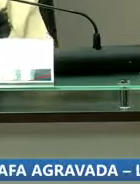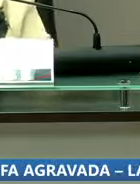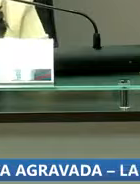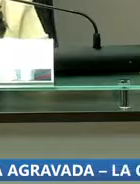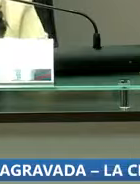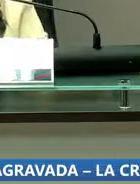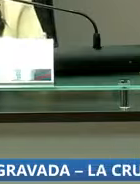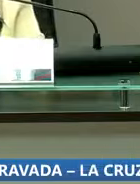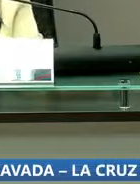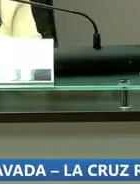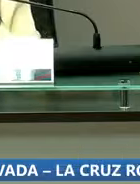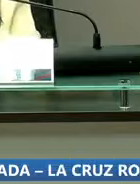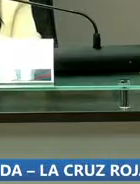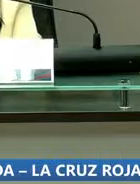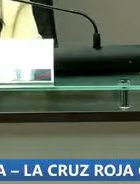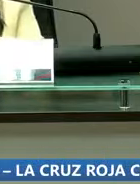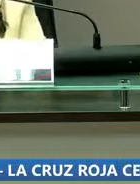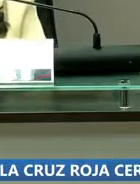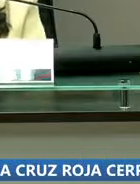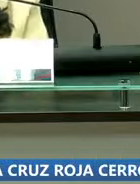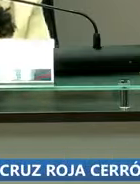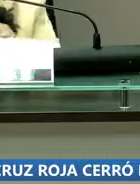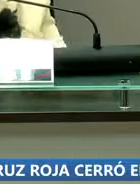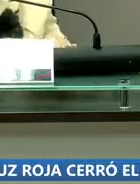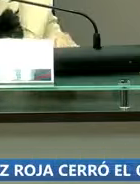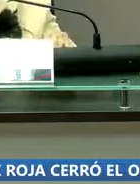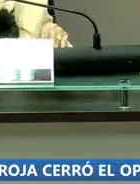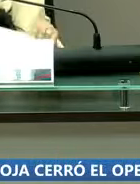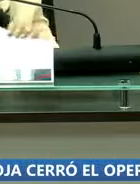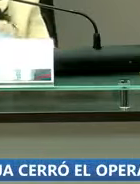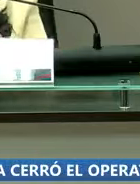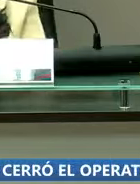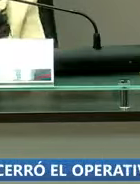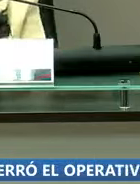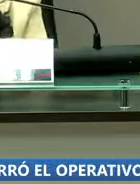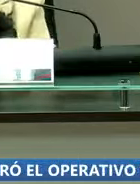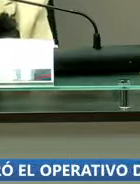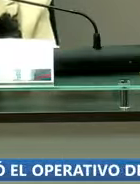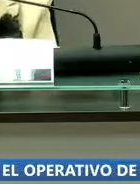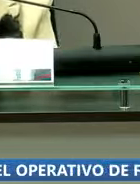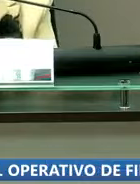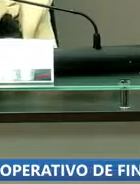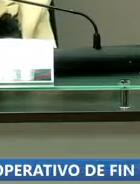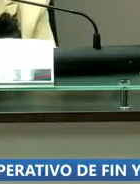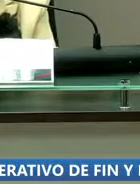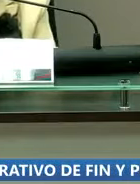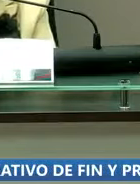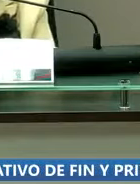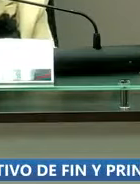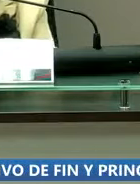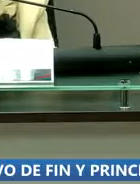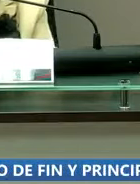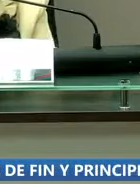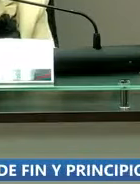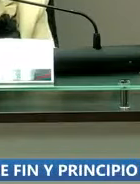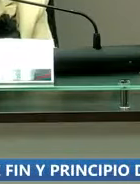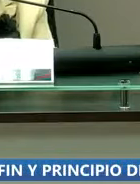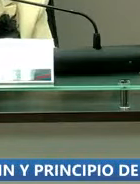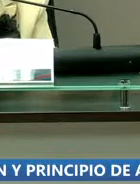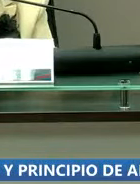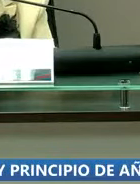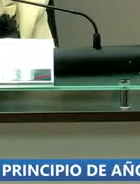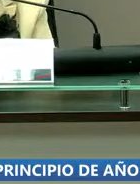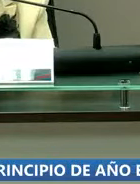hipotético caso si son aceptadas estas, ¿verdad?, apelaciones por parte de alguno de estos entes internacionales